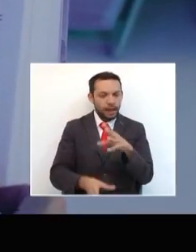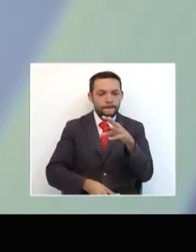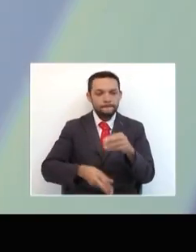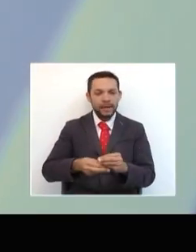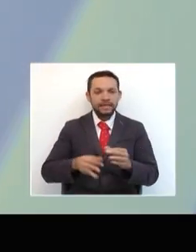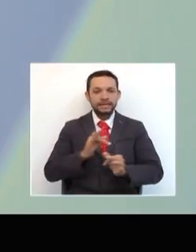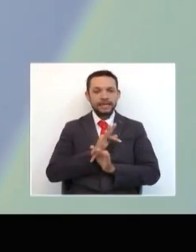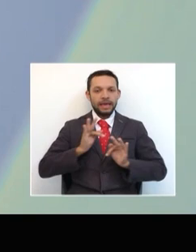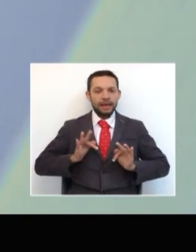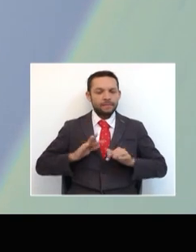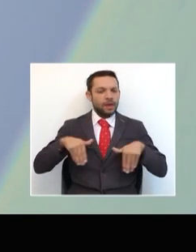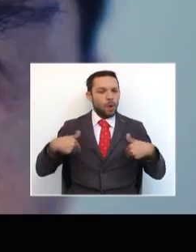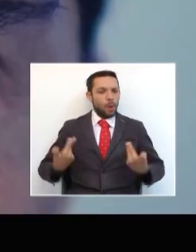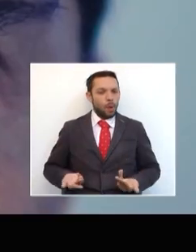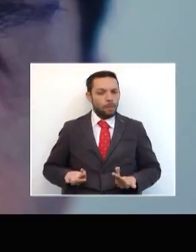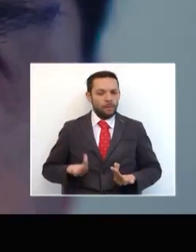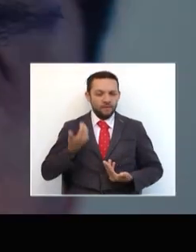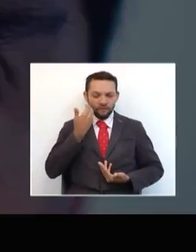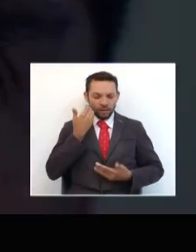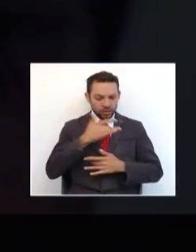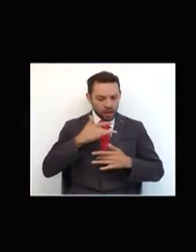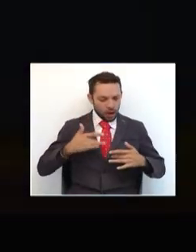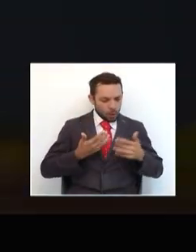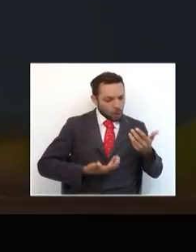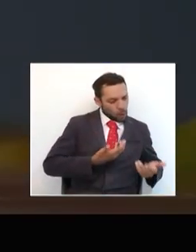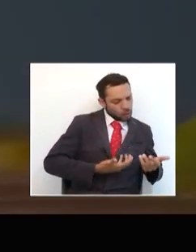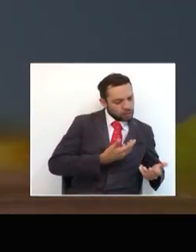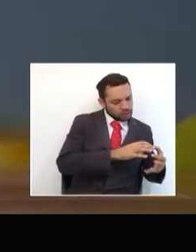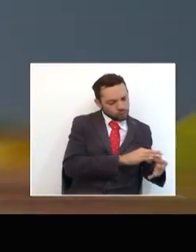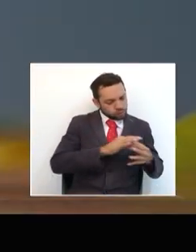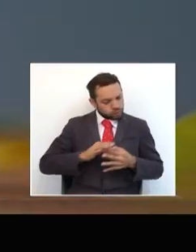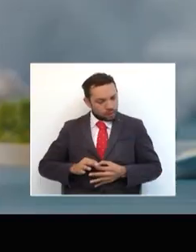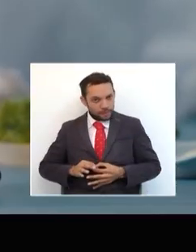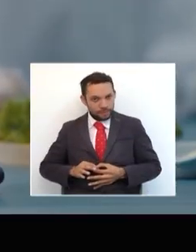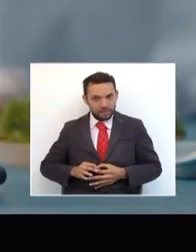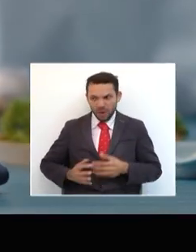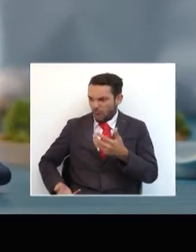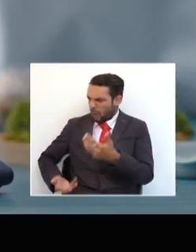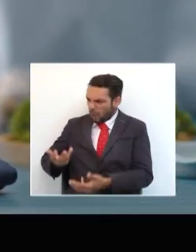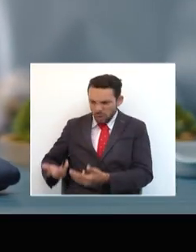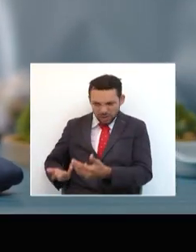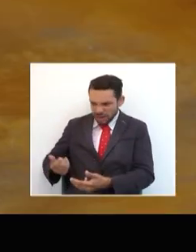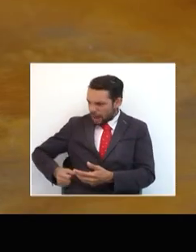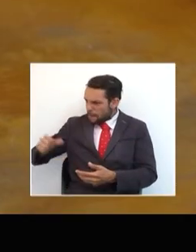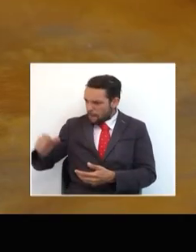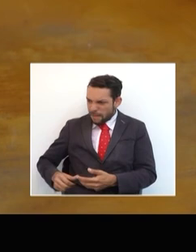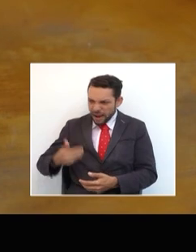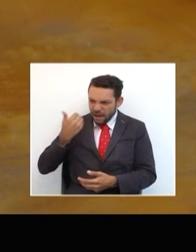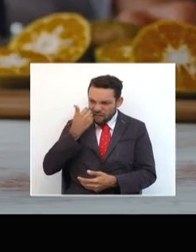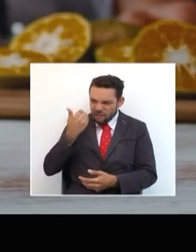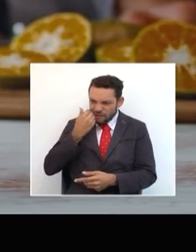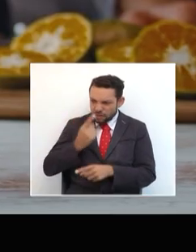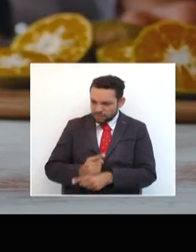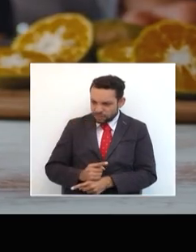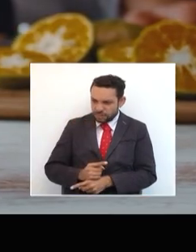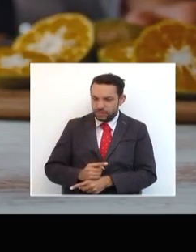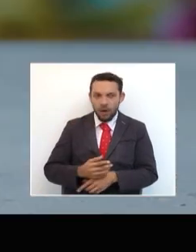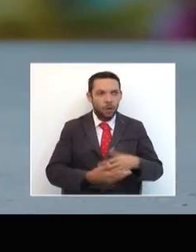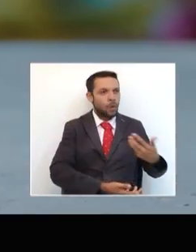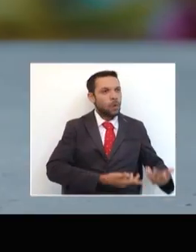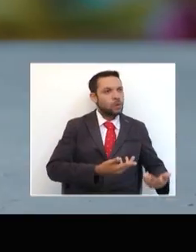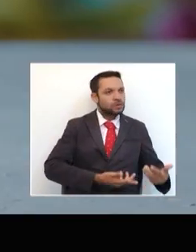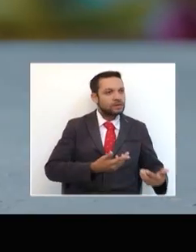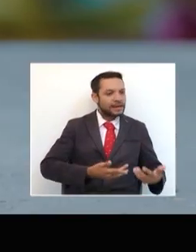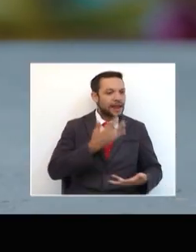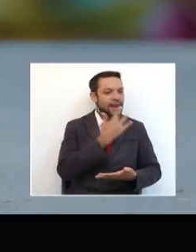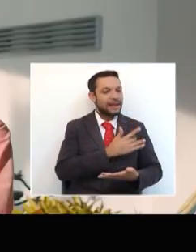escribo cómo hacer de la cocina una farmacia. Si la comida mala nos enferma, la comida buena nos alivia.